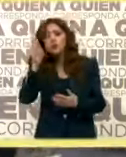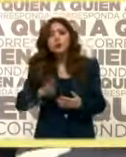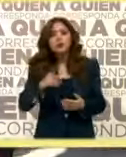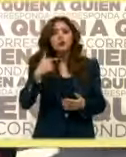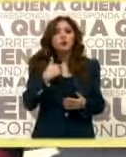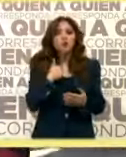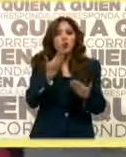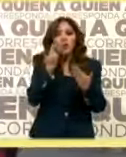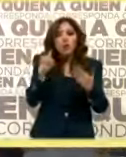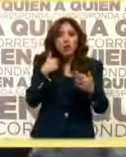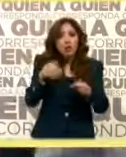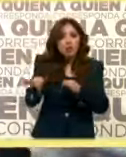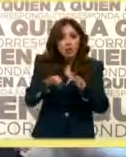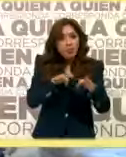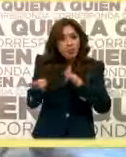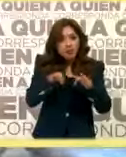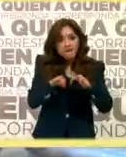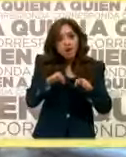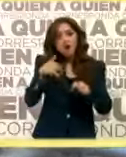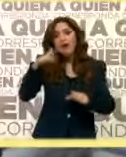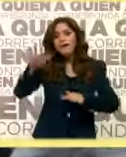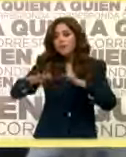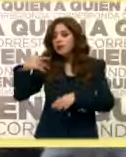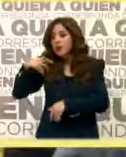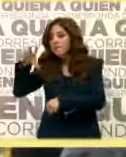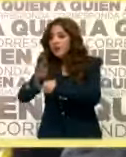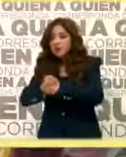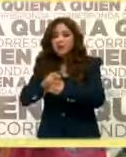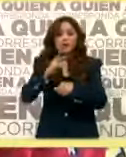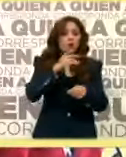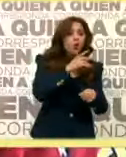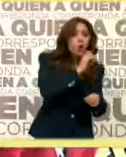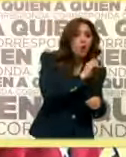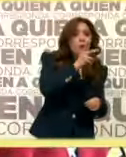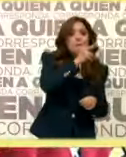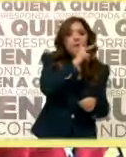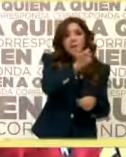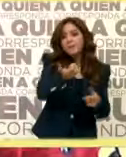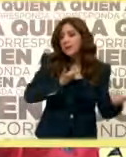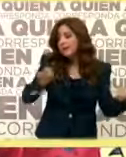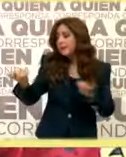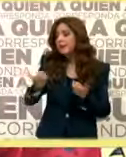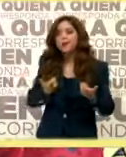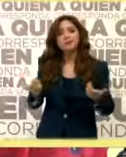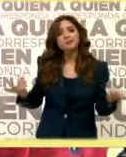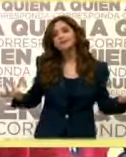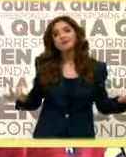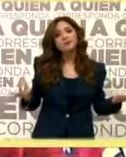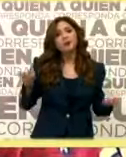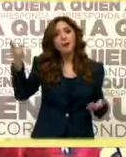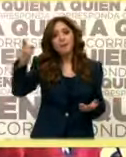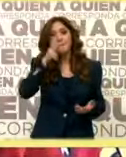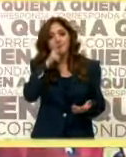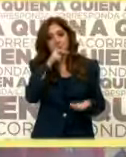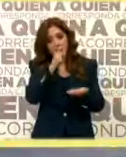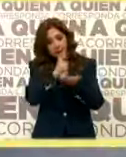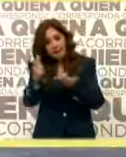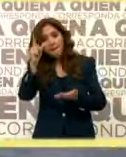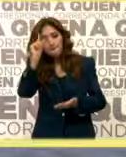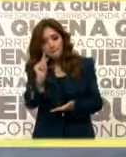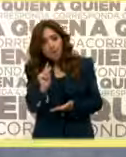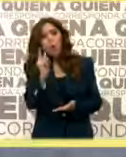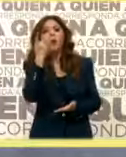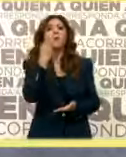al... que Dios nos dé licencia, que nos den, o que nos dé el papá de ellos, pues desgraciadamente sí nos da poco, pero no